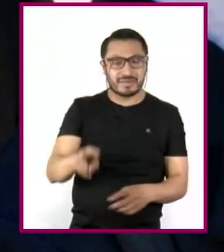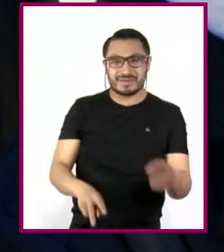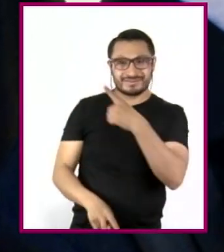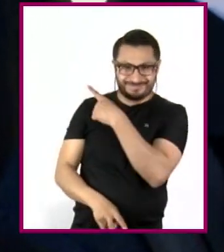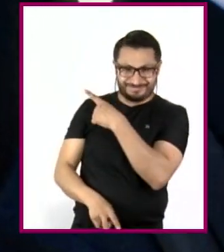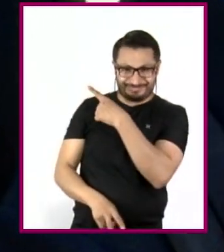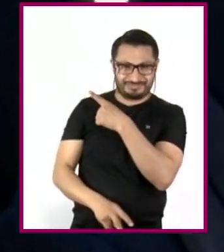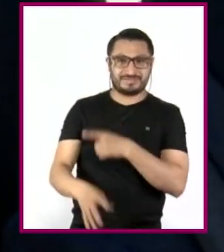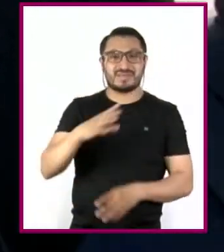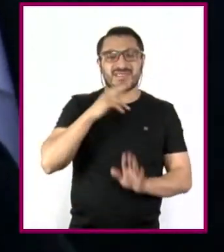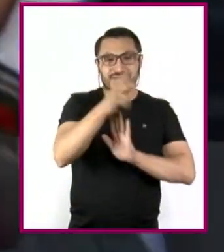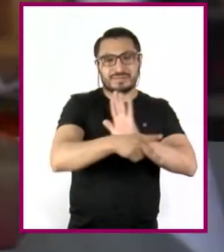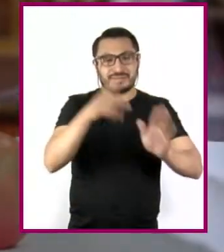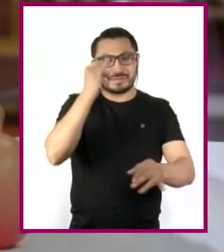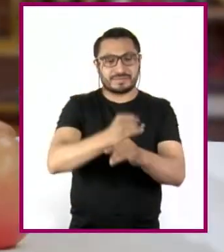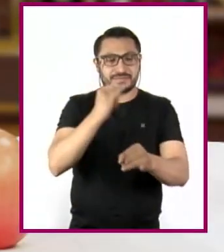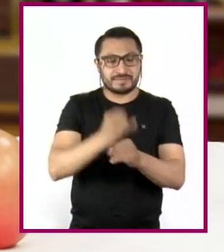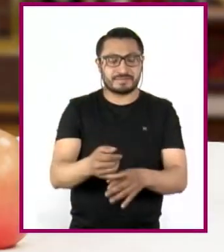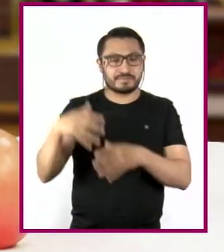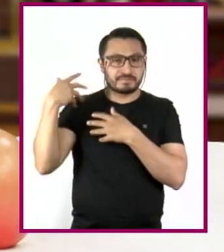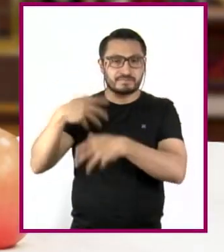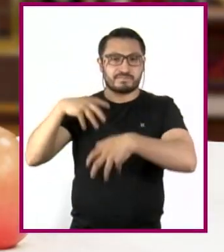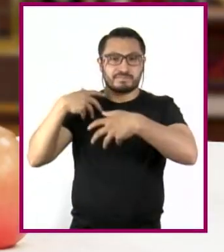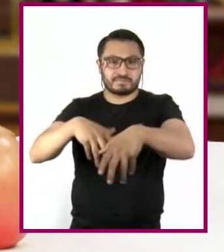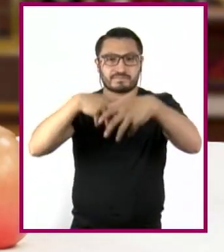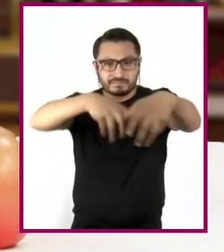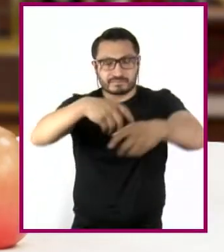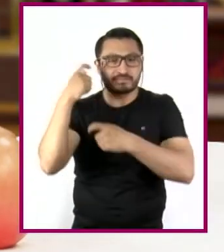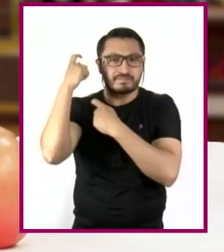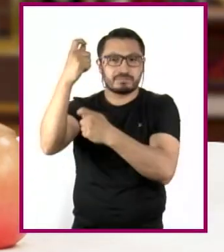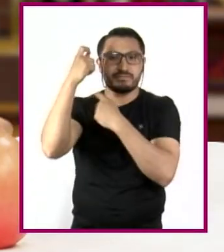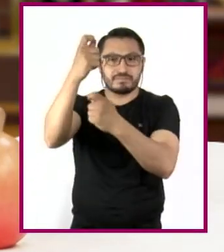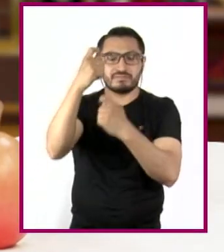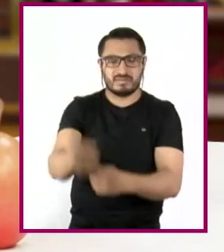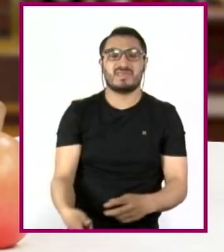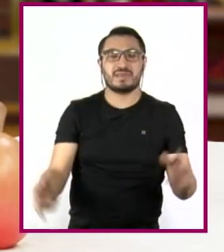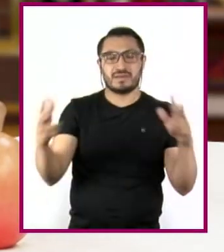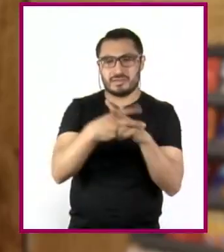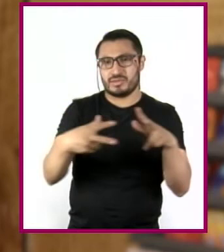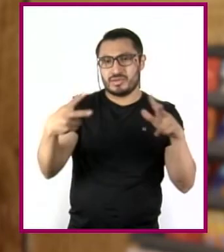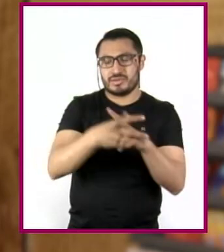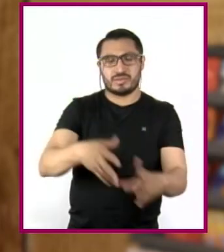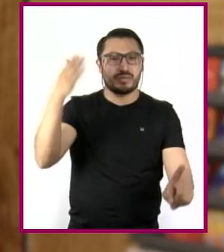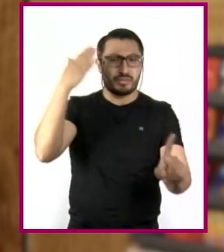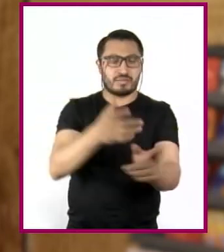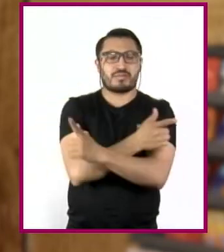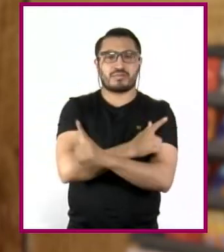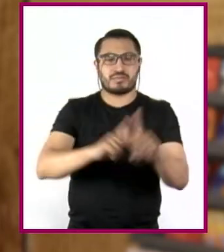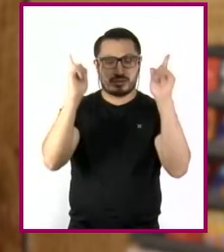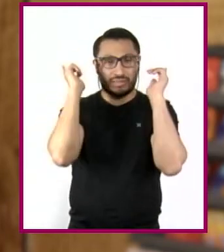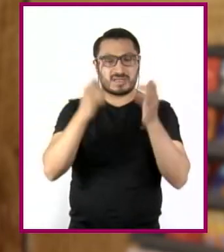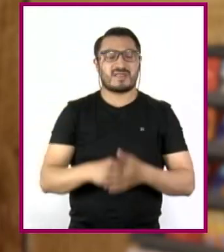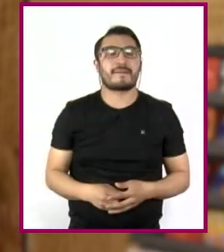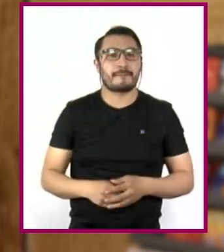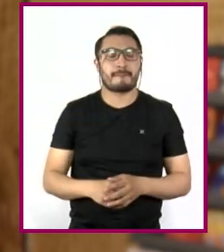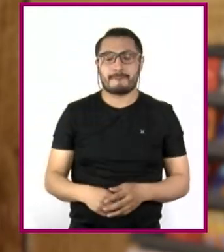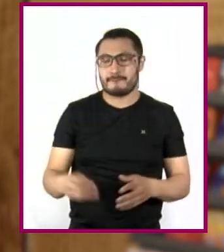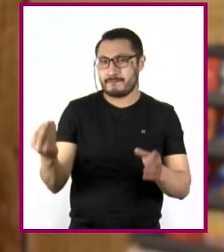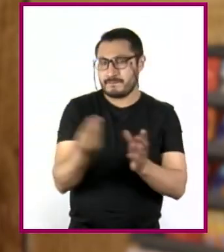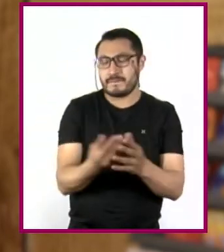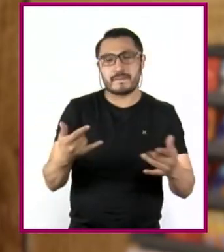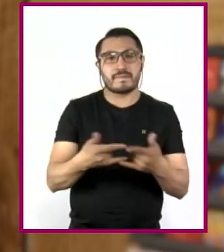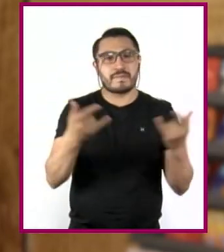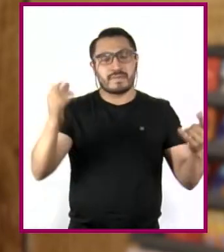película, en internet y hasta en marchas. Es un símbolo de protesta y lucha por la libertad. Está buena la clase de